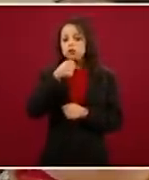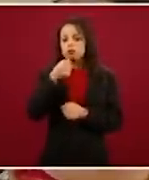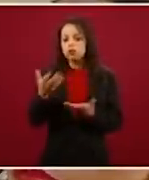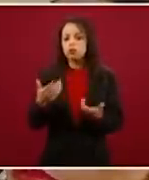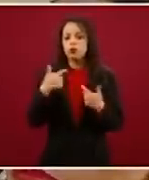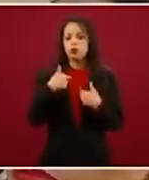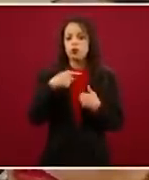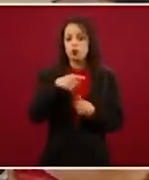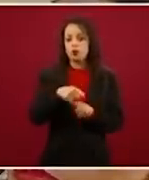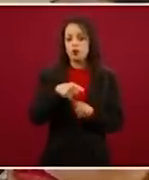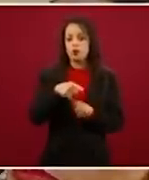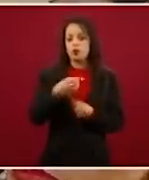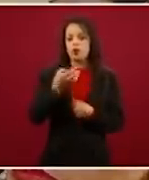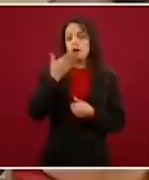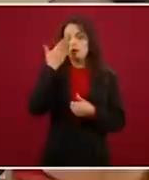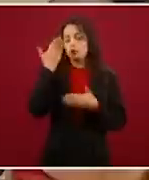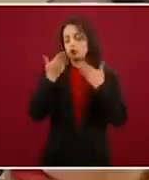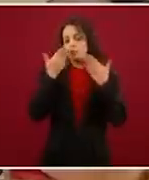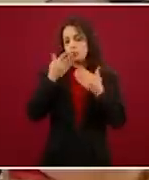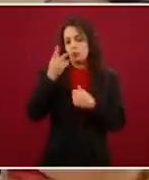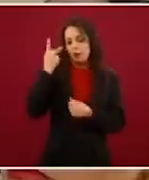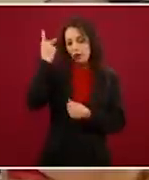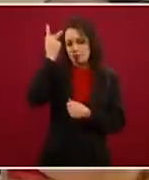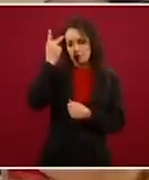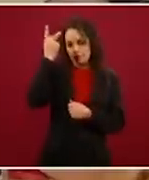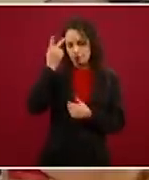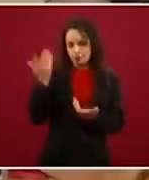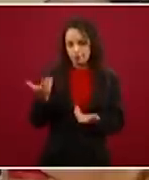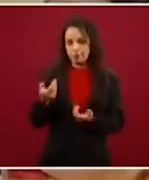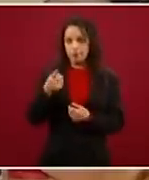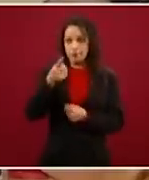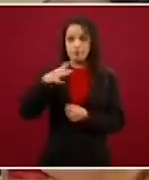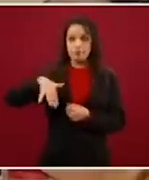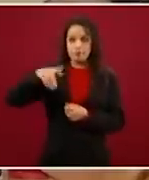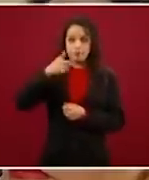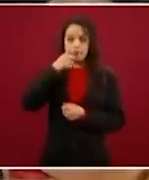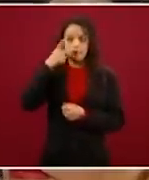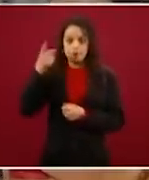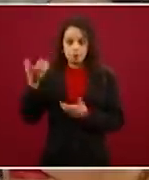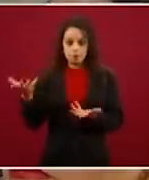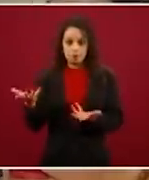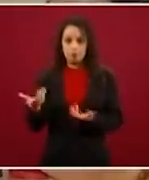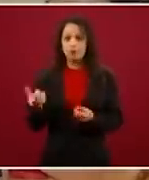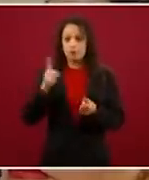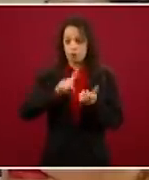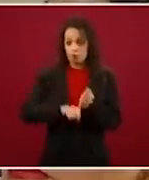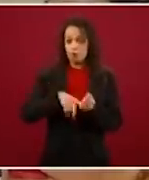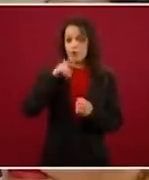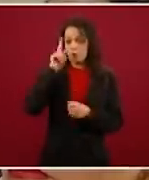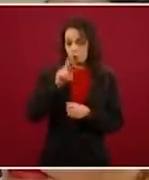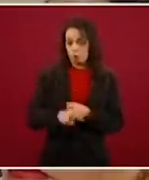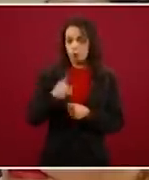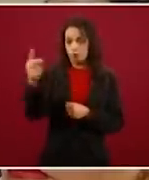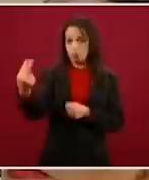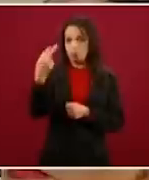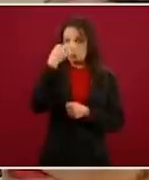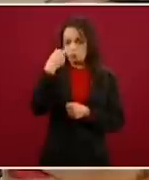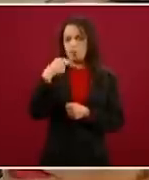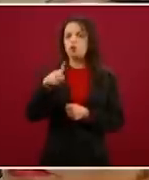pasante de psicología y que, como alguna vez usted lo ha dicho, yo a las pruebas me remito para que vean cómo vivo.